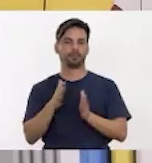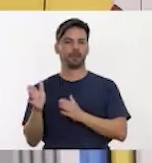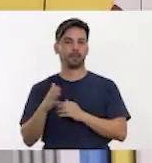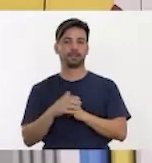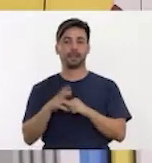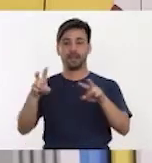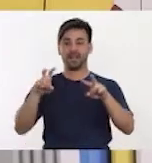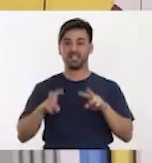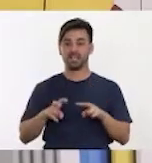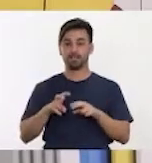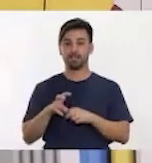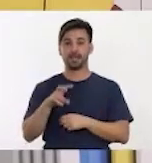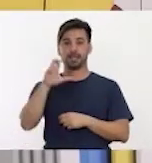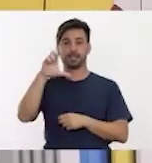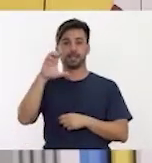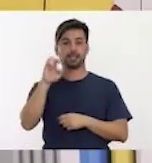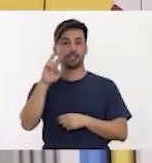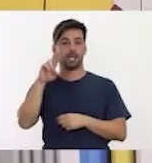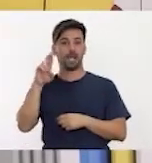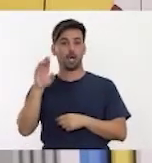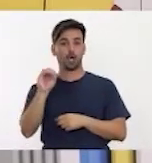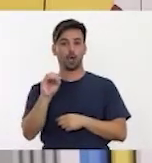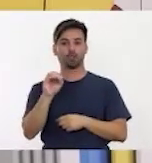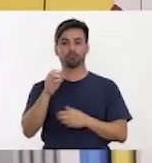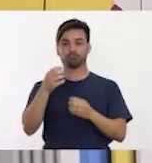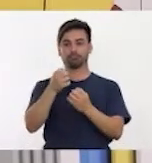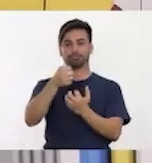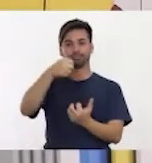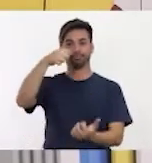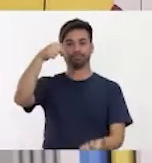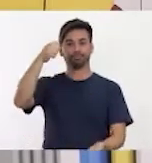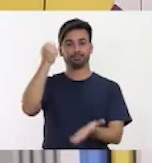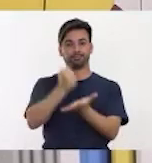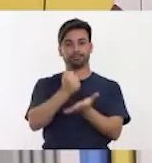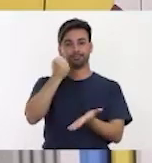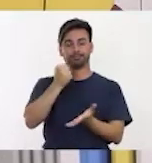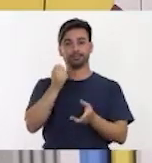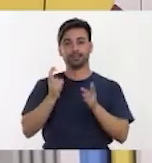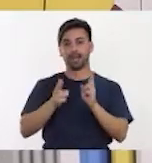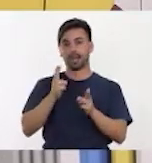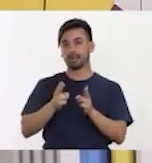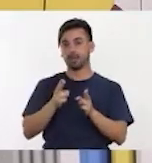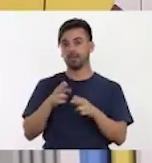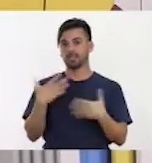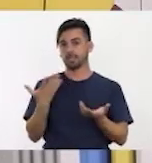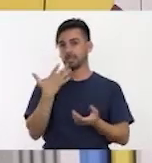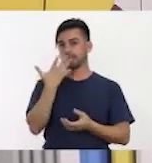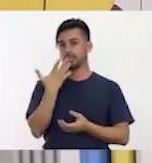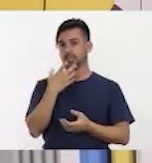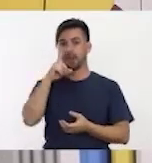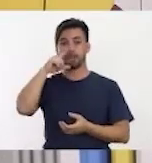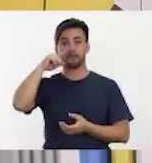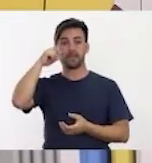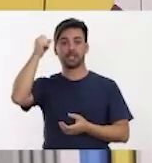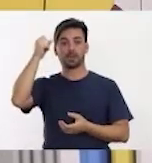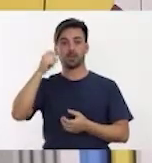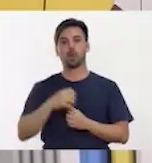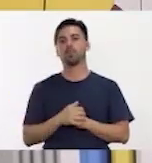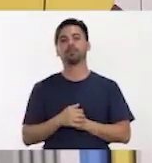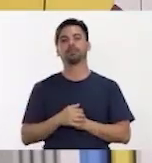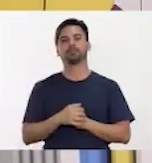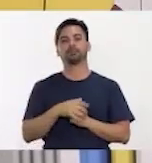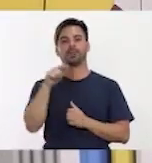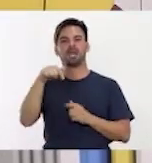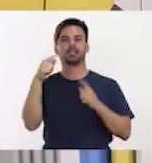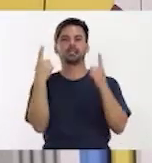Cerro, recordar diferendo que se establece con Máximo Gómez a